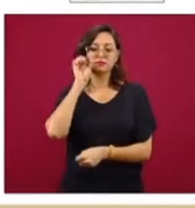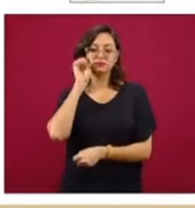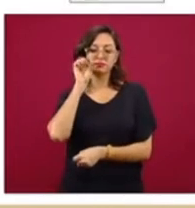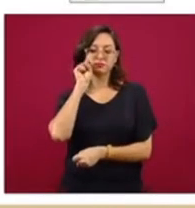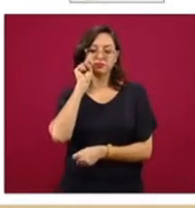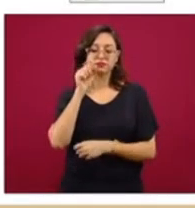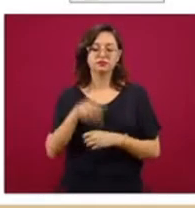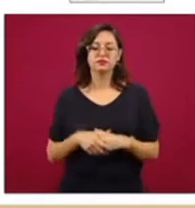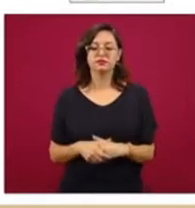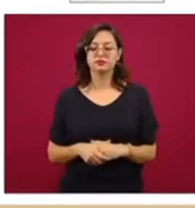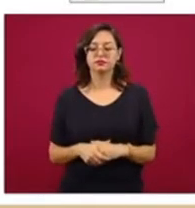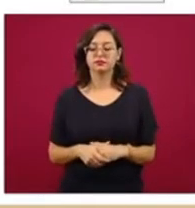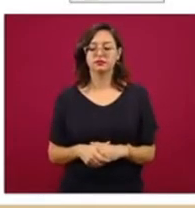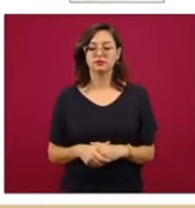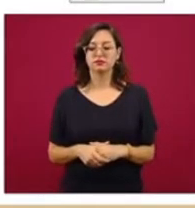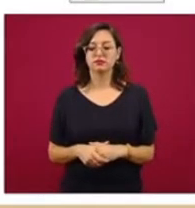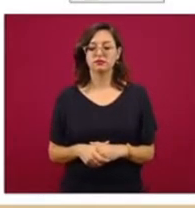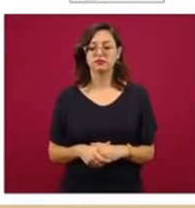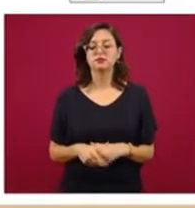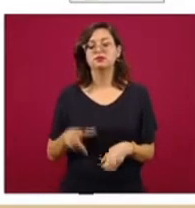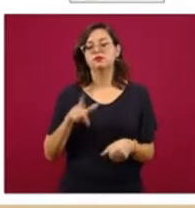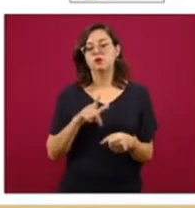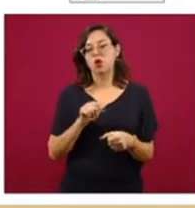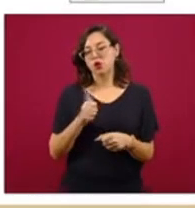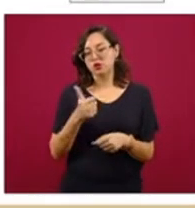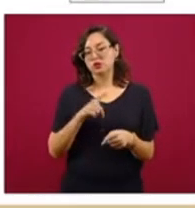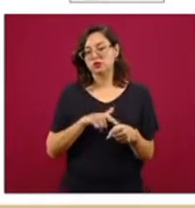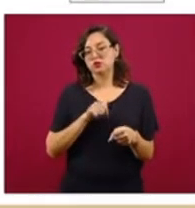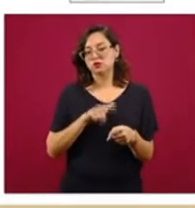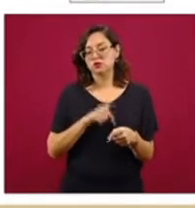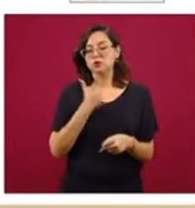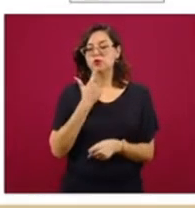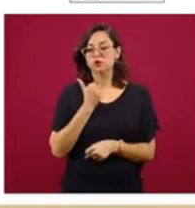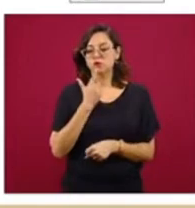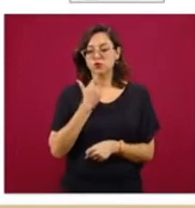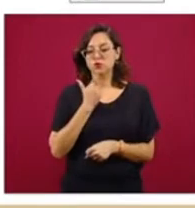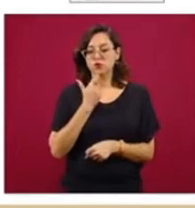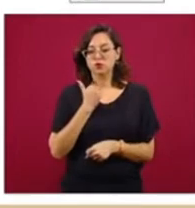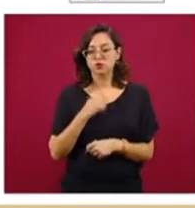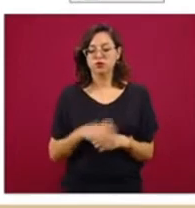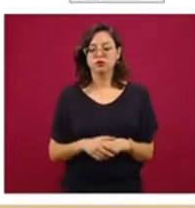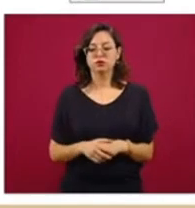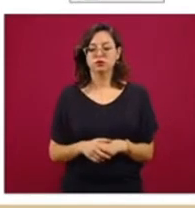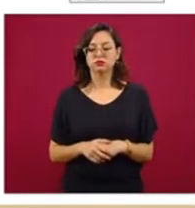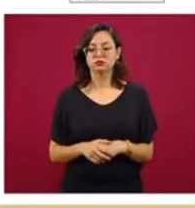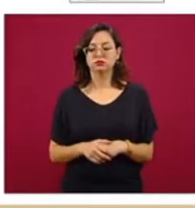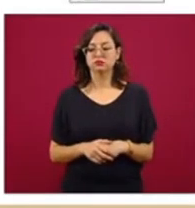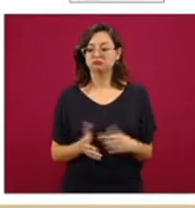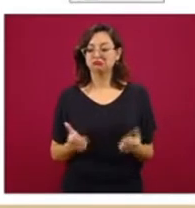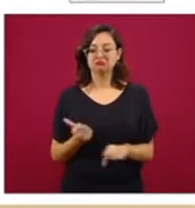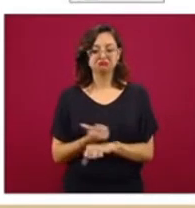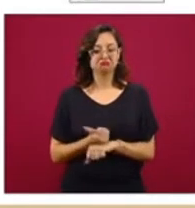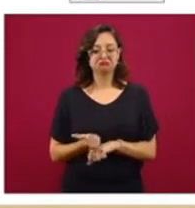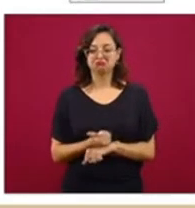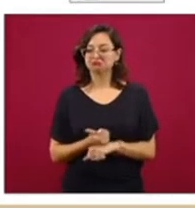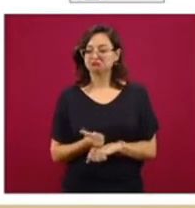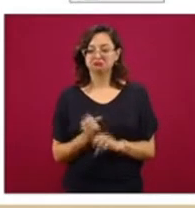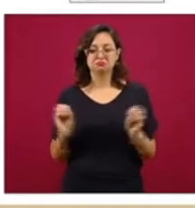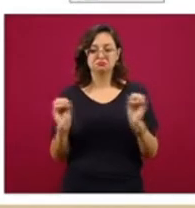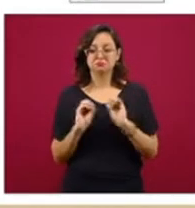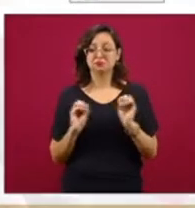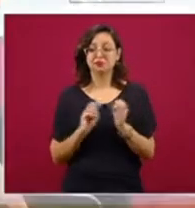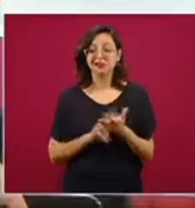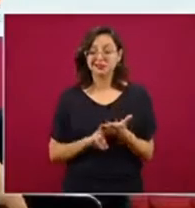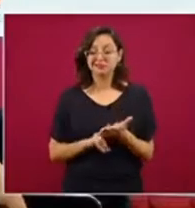naranja y las entidades federativas que están en el color rojo. Ninguna está en color amarillo y